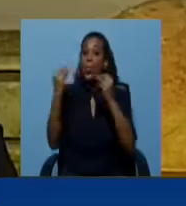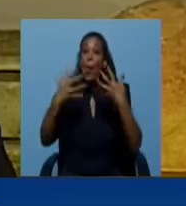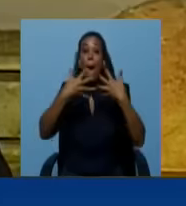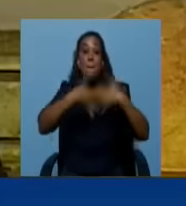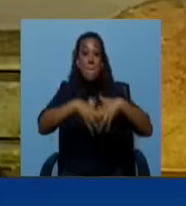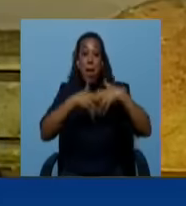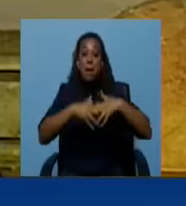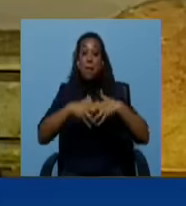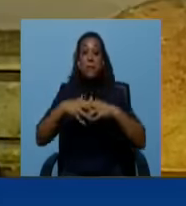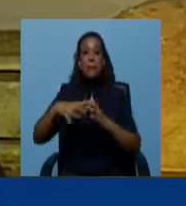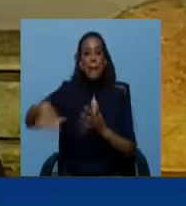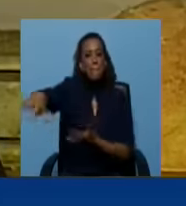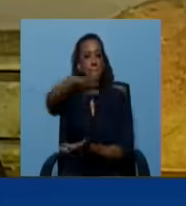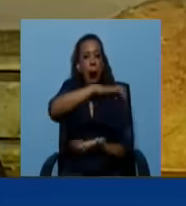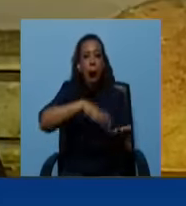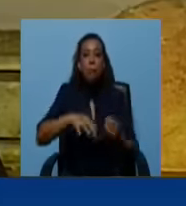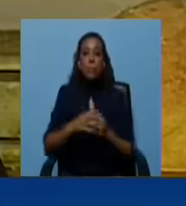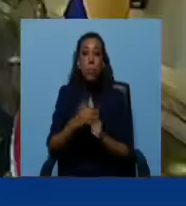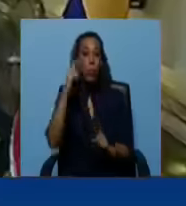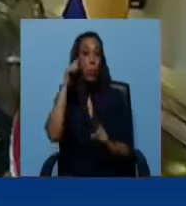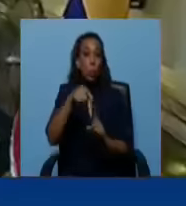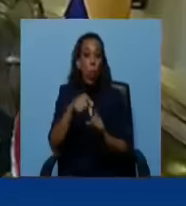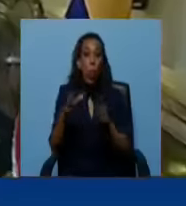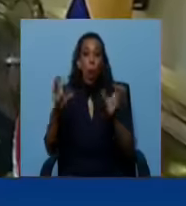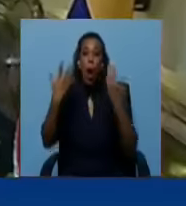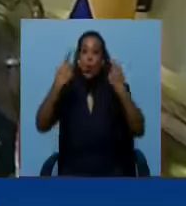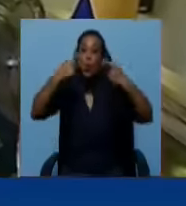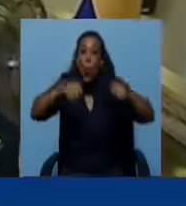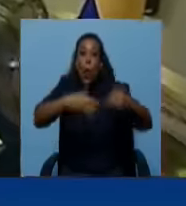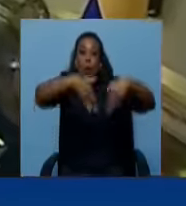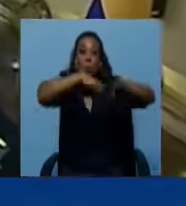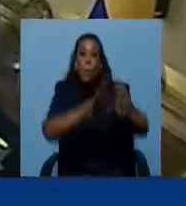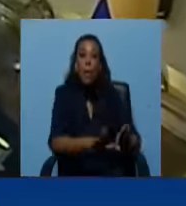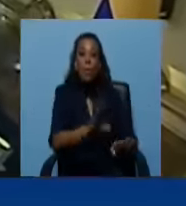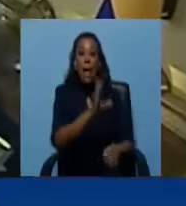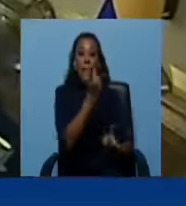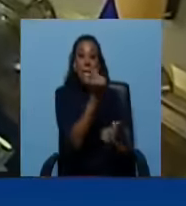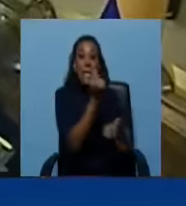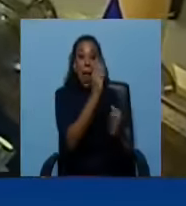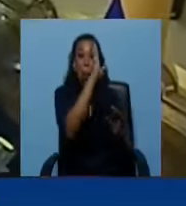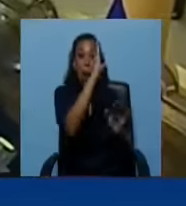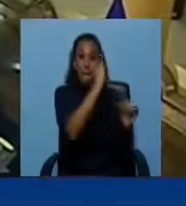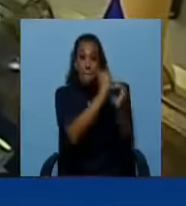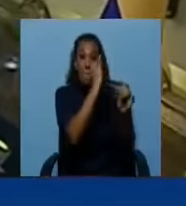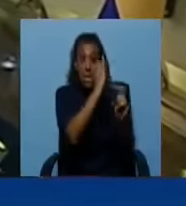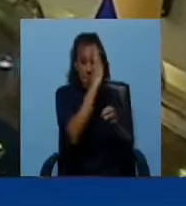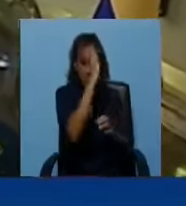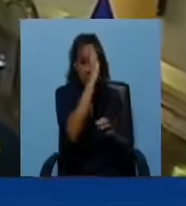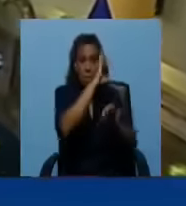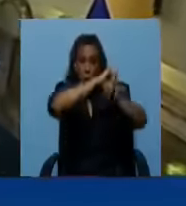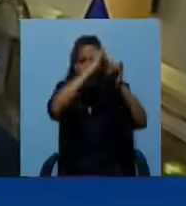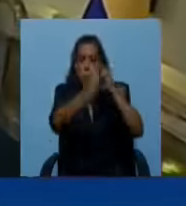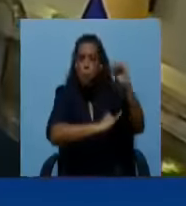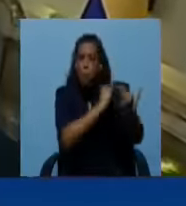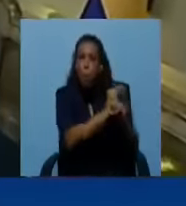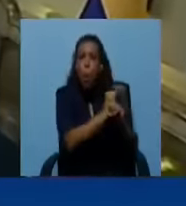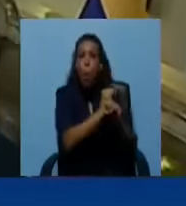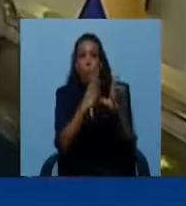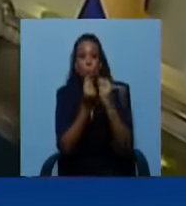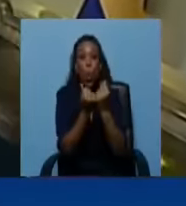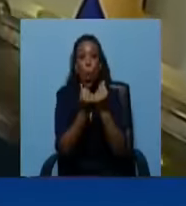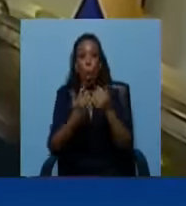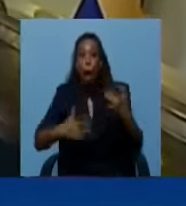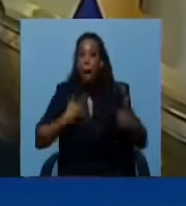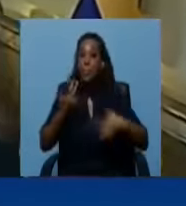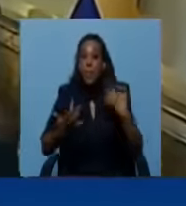industrias del país, con el congelamiento de todas las cuentas bancarias de la República, con el congelamiento de todos los